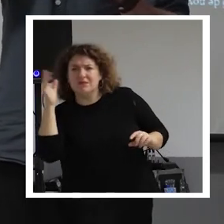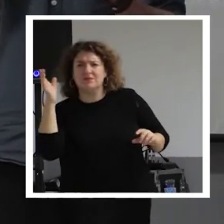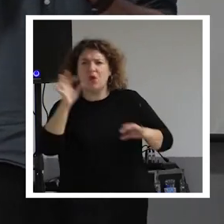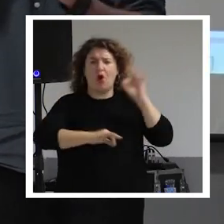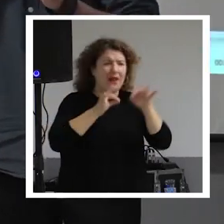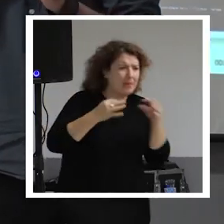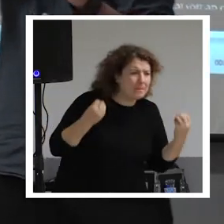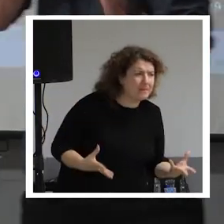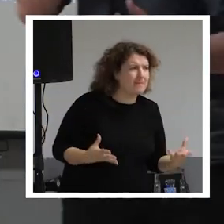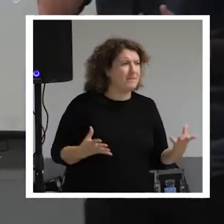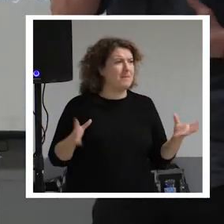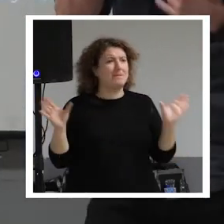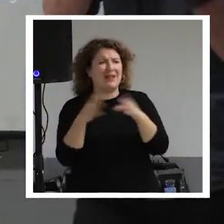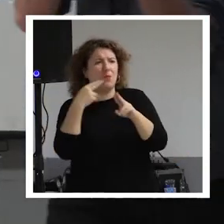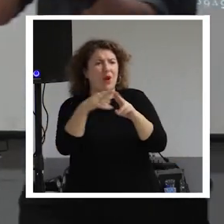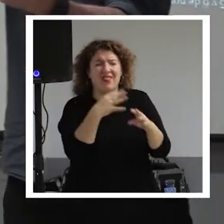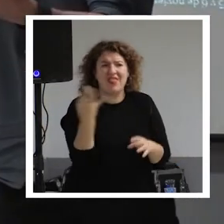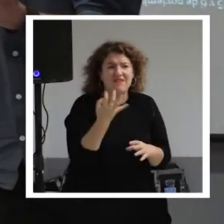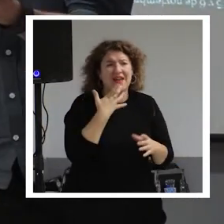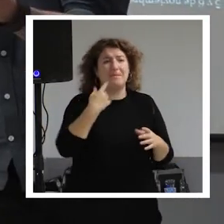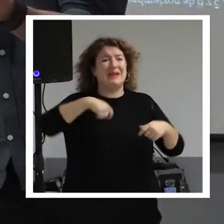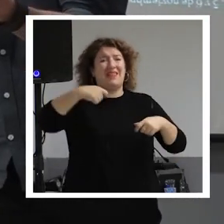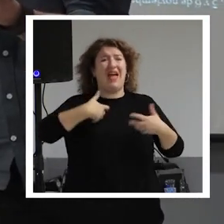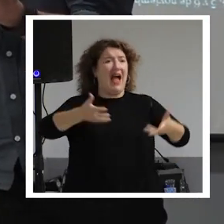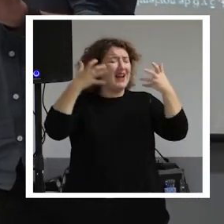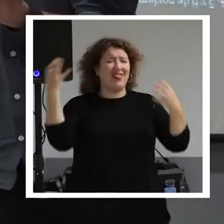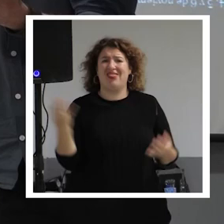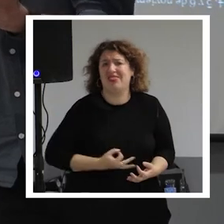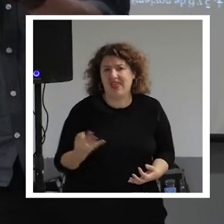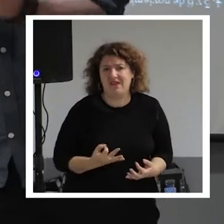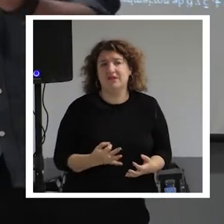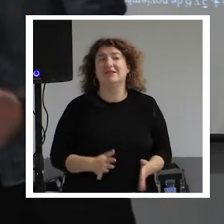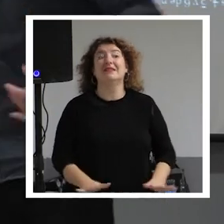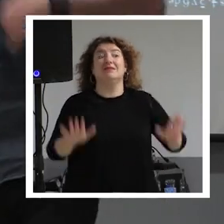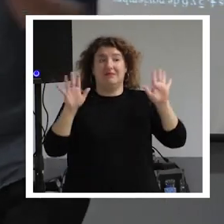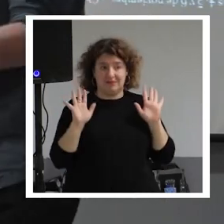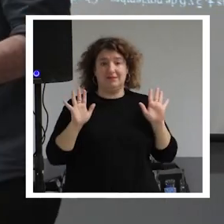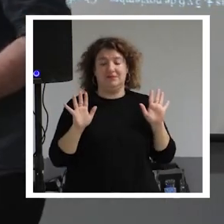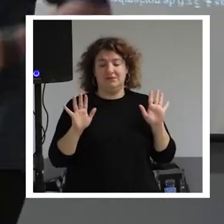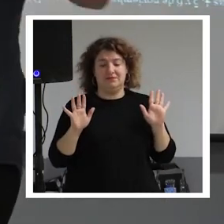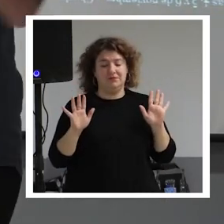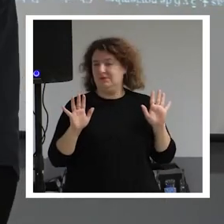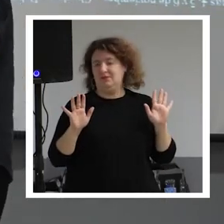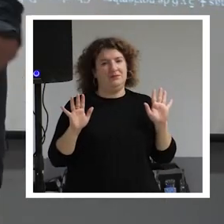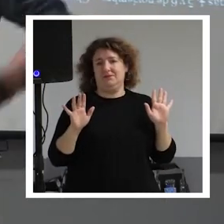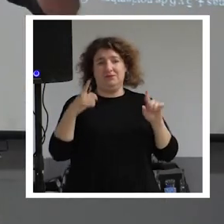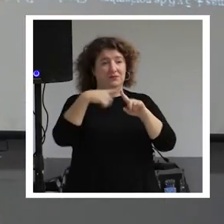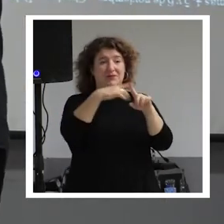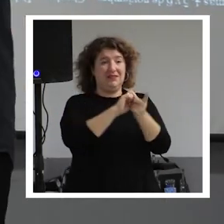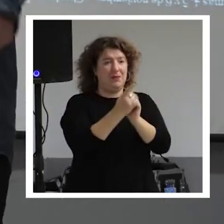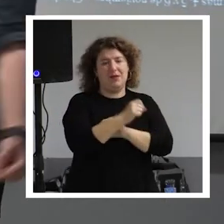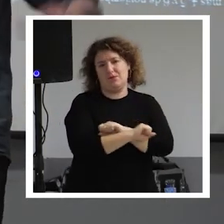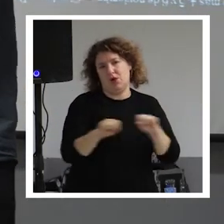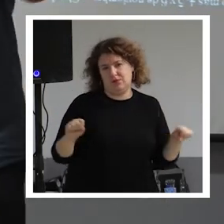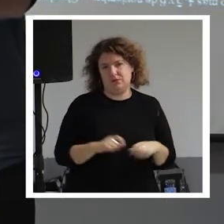política Y en segundo lugar cuando se involucró en política a través del movimiento estudiantil dijo no saben que hay que movilizarse hay que informarse hay